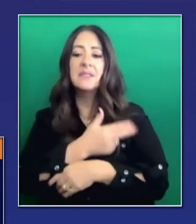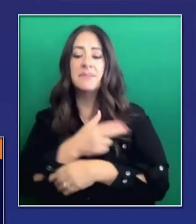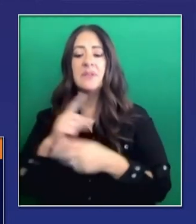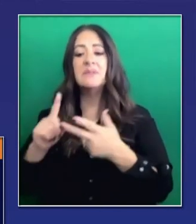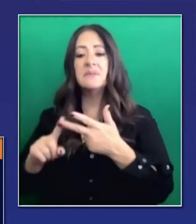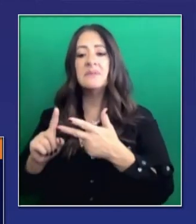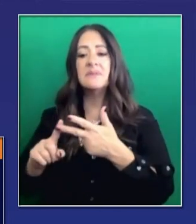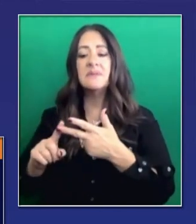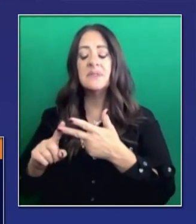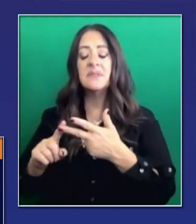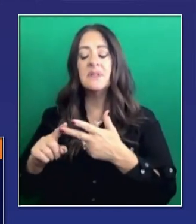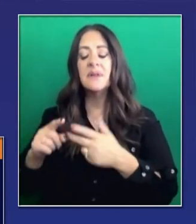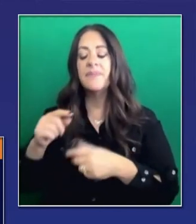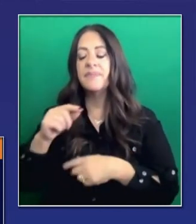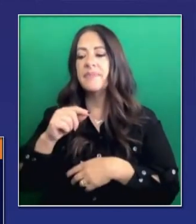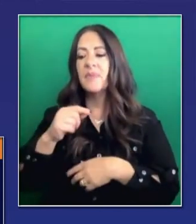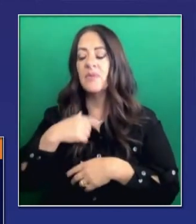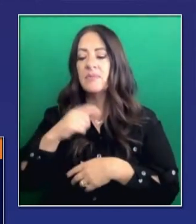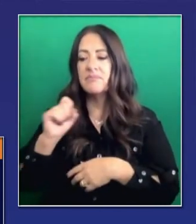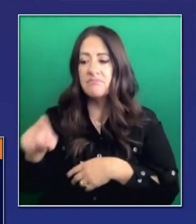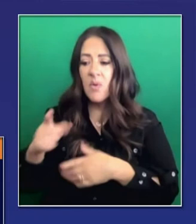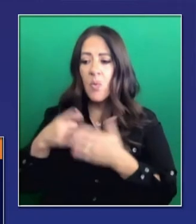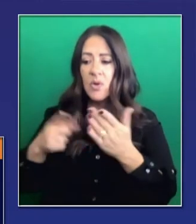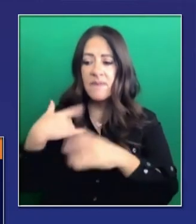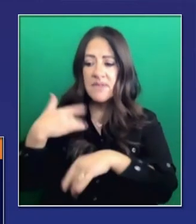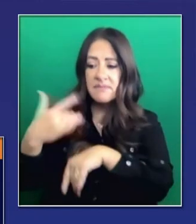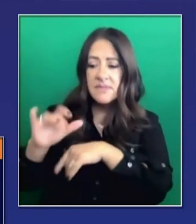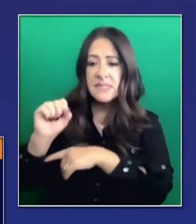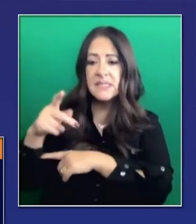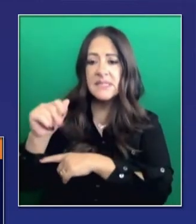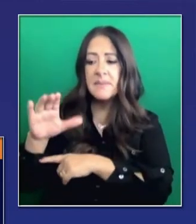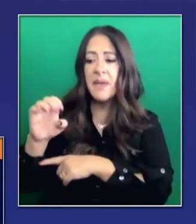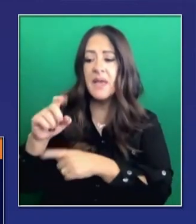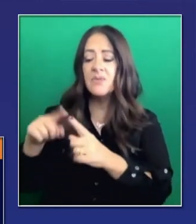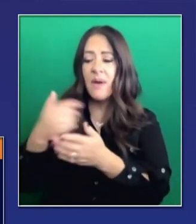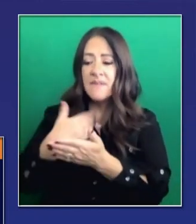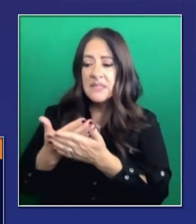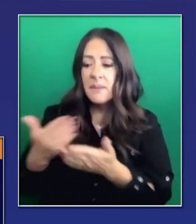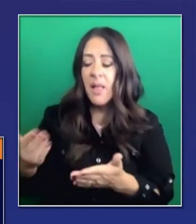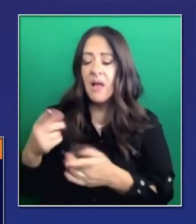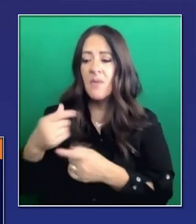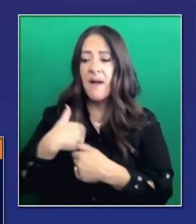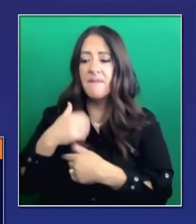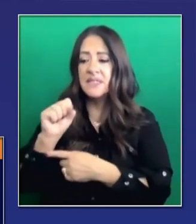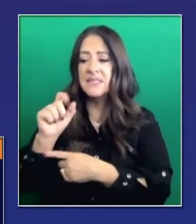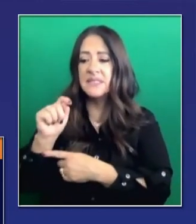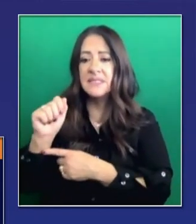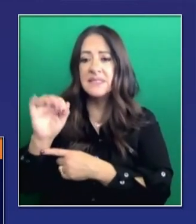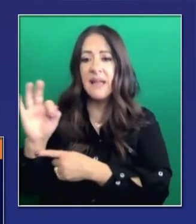los hospitales mismos, no solamente para poder proporcionar el personal necesario.